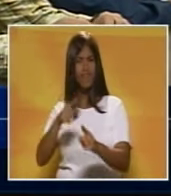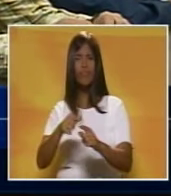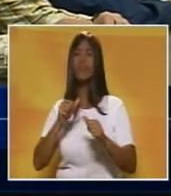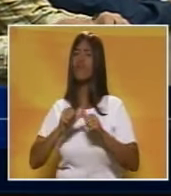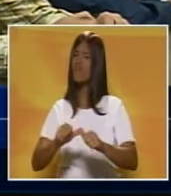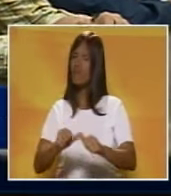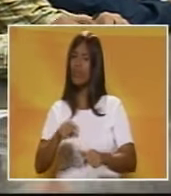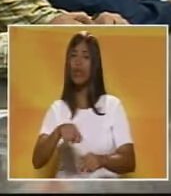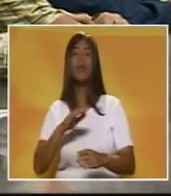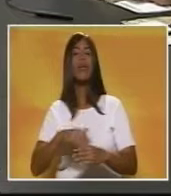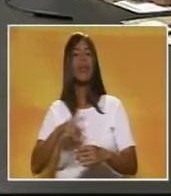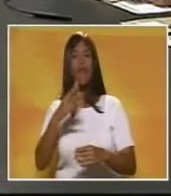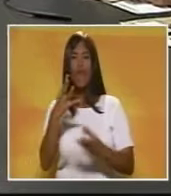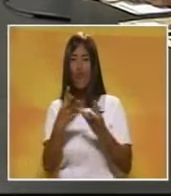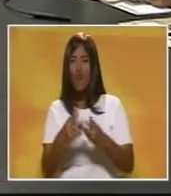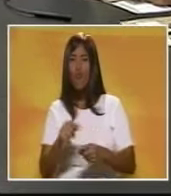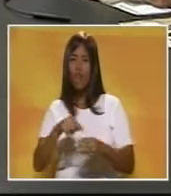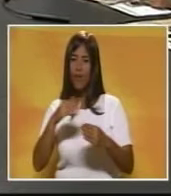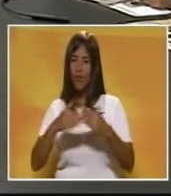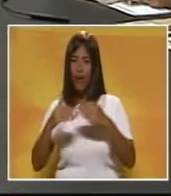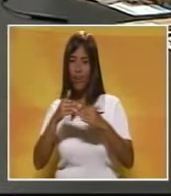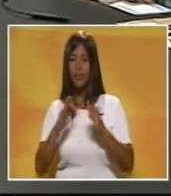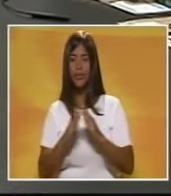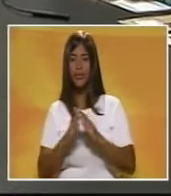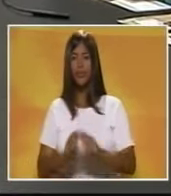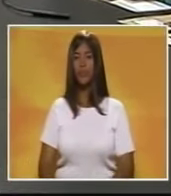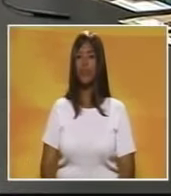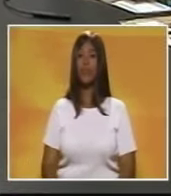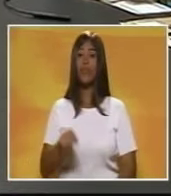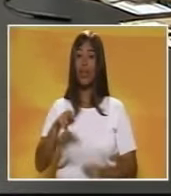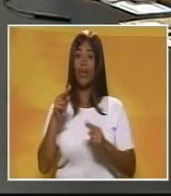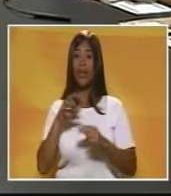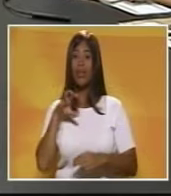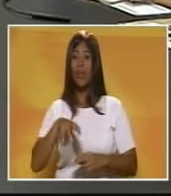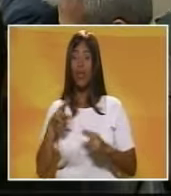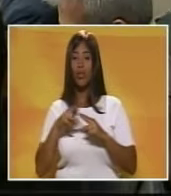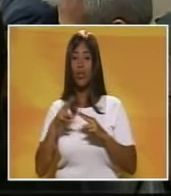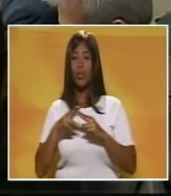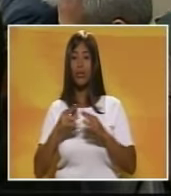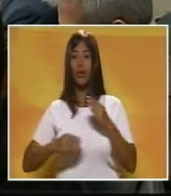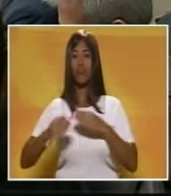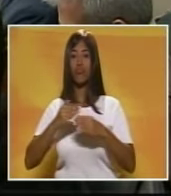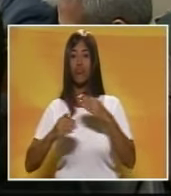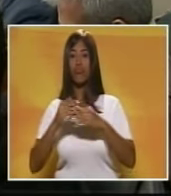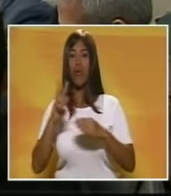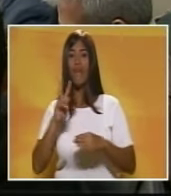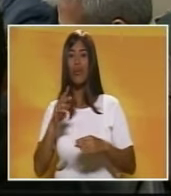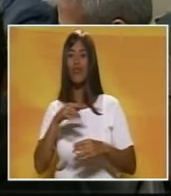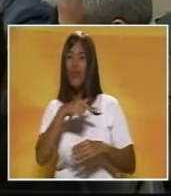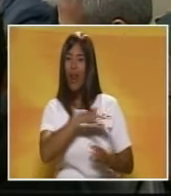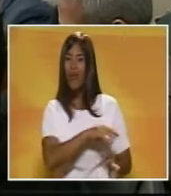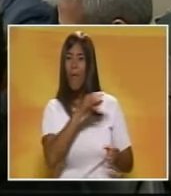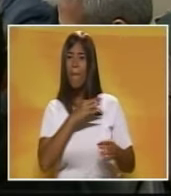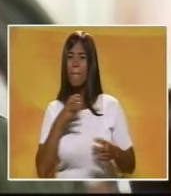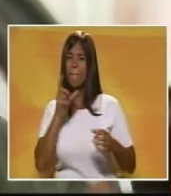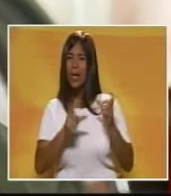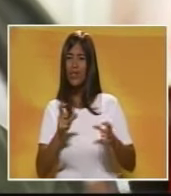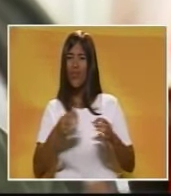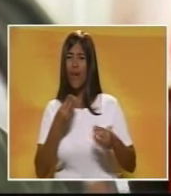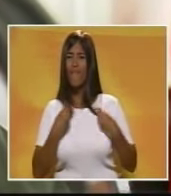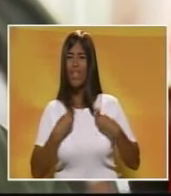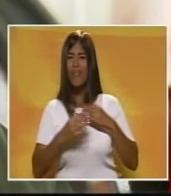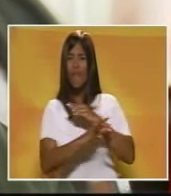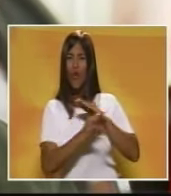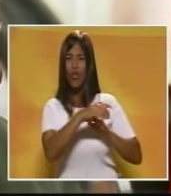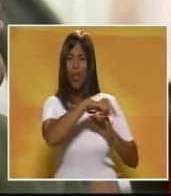meta contra toda adversidad. Informó que en el estado Táchira construirán viviendas para los venezolanos que viven en la frontera. En el sector Las